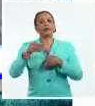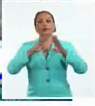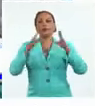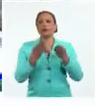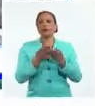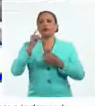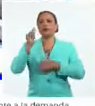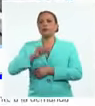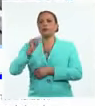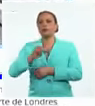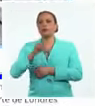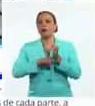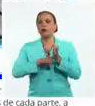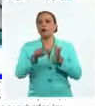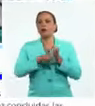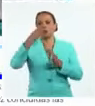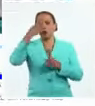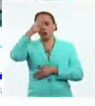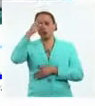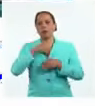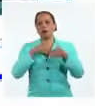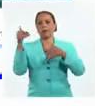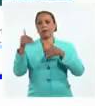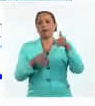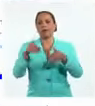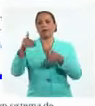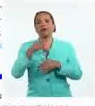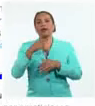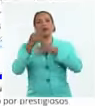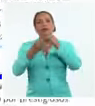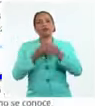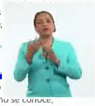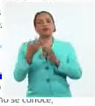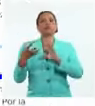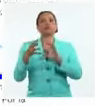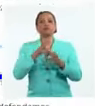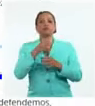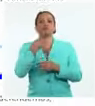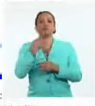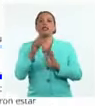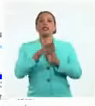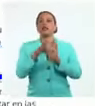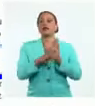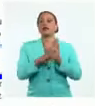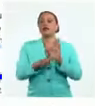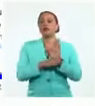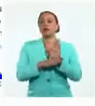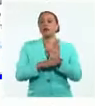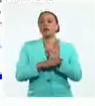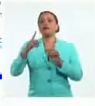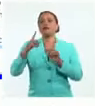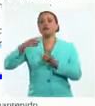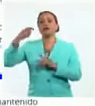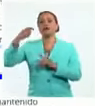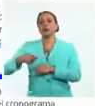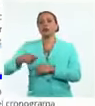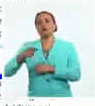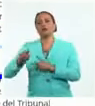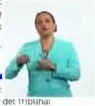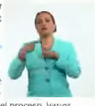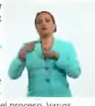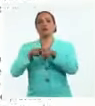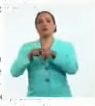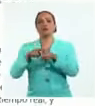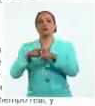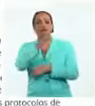finales de los abogados cubanos, resaltó la seriedad y estricto apego a las normas por parte del Tribunal Británico y sus autoridades en